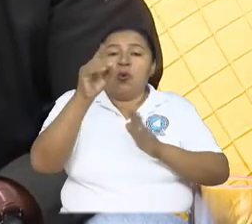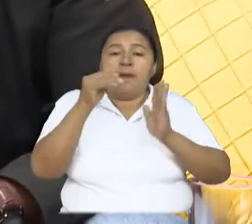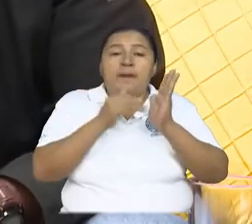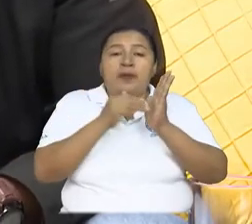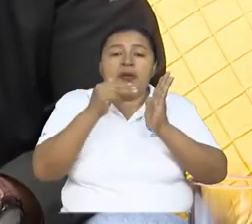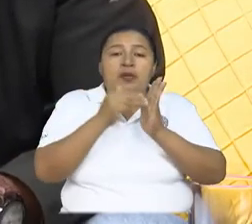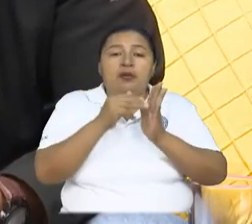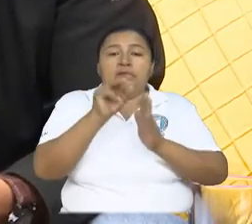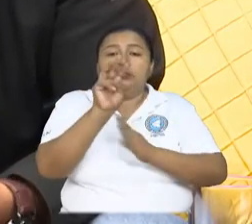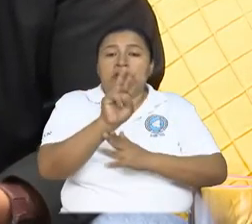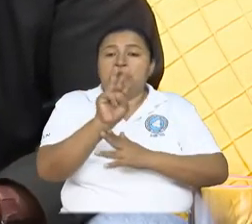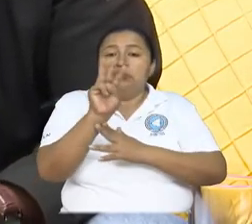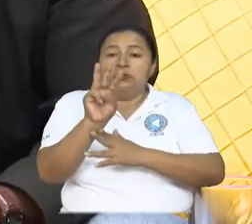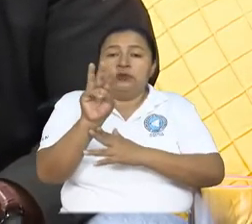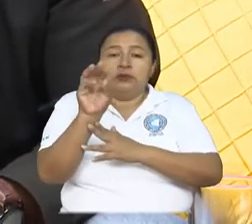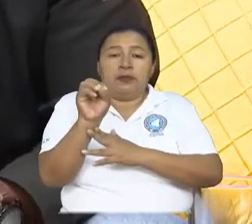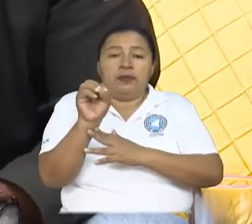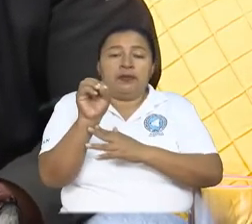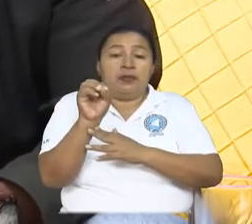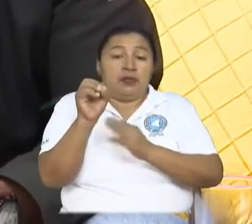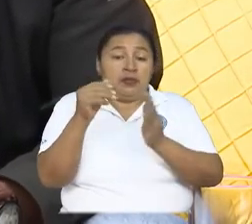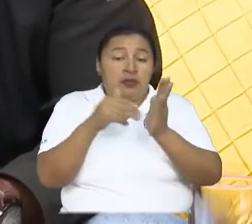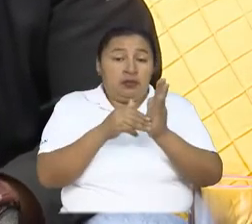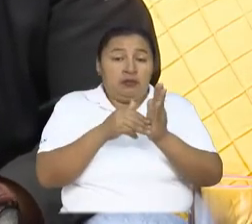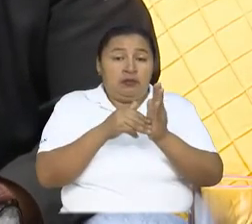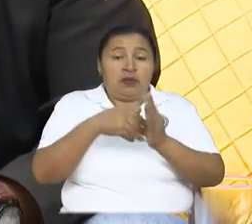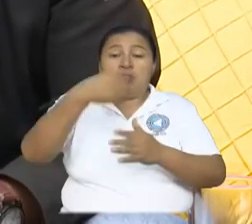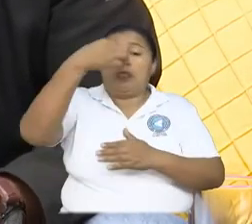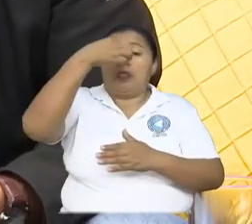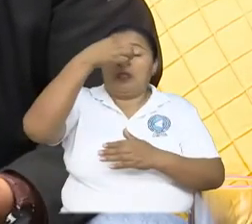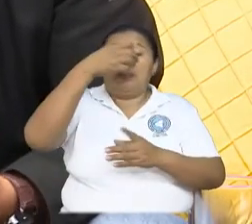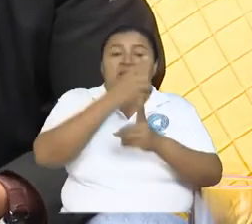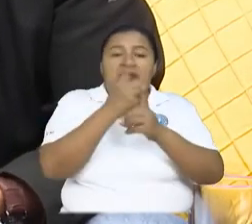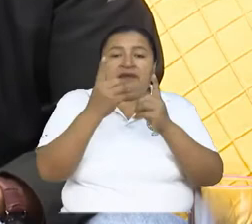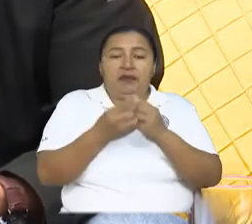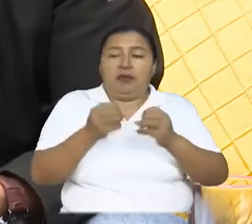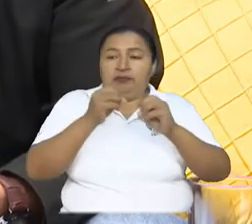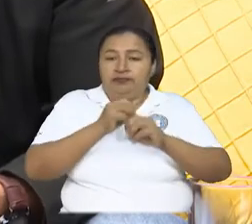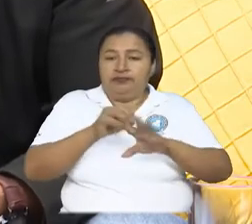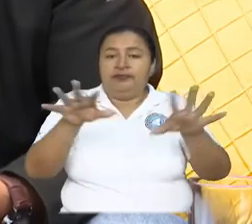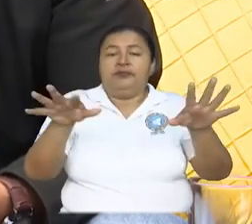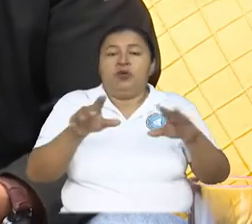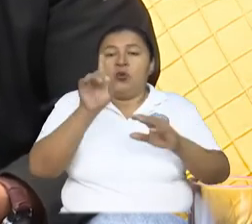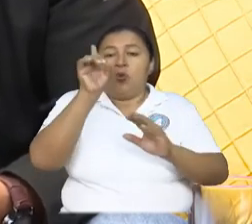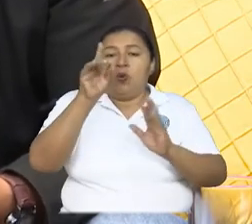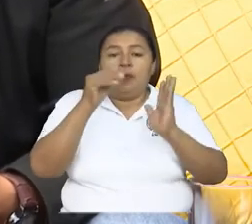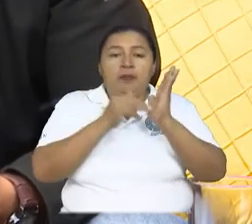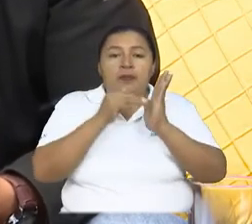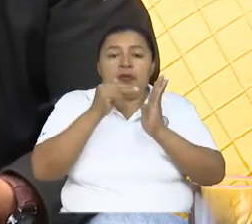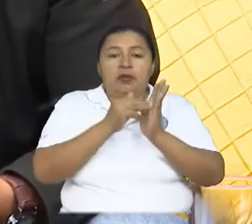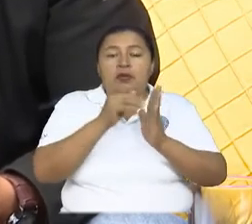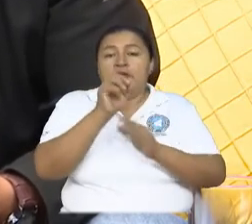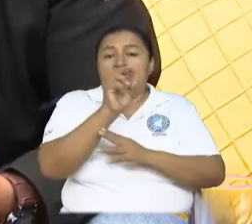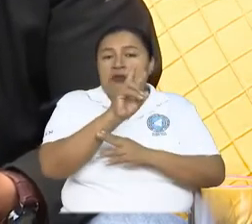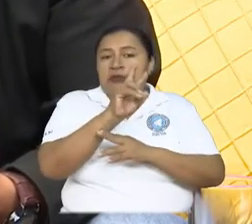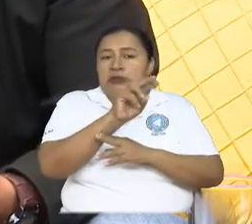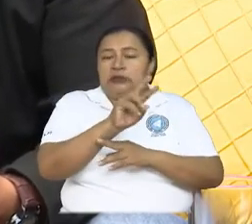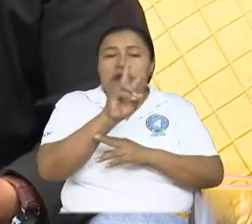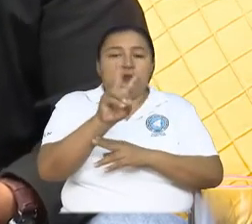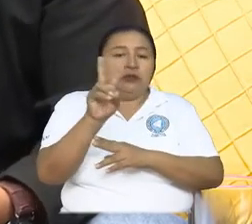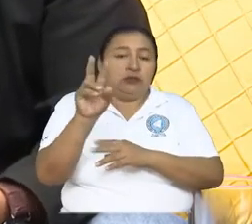1.330.000 dosis de vacunas hay que aplicar 1.330.000 dosis de vacuna